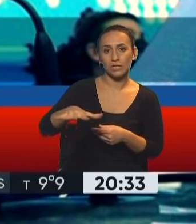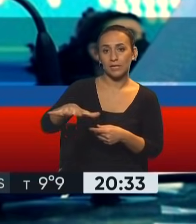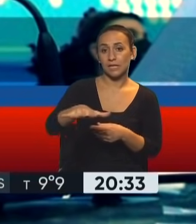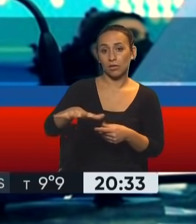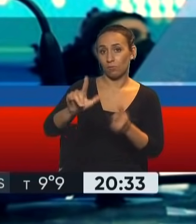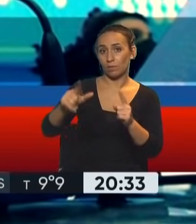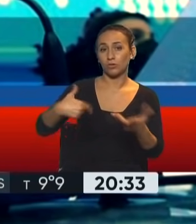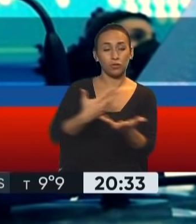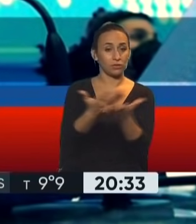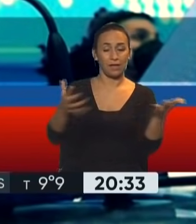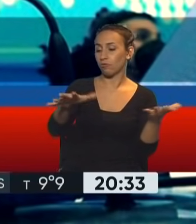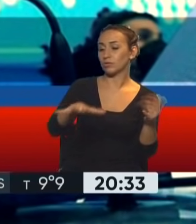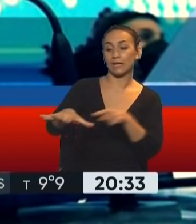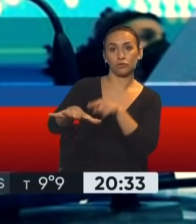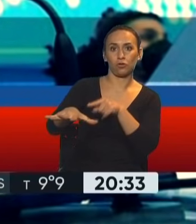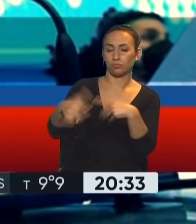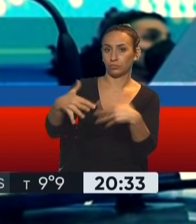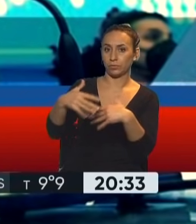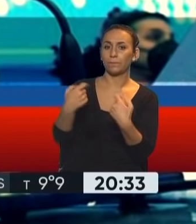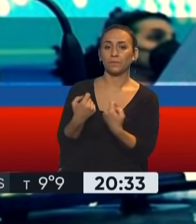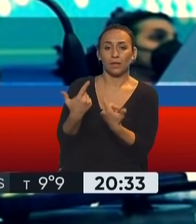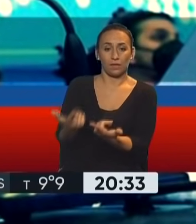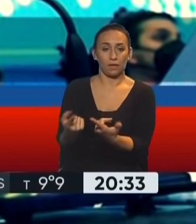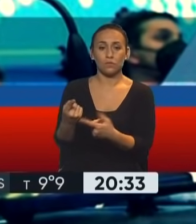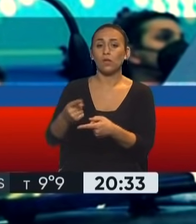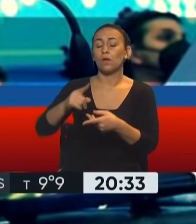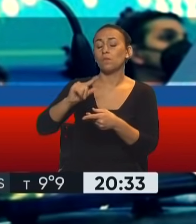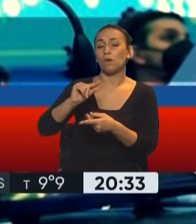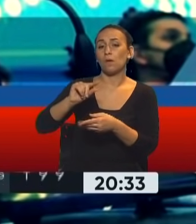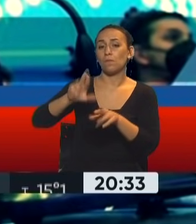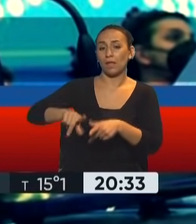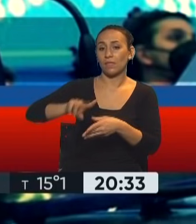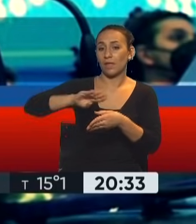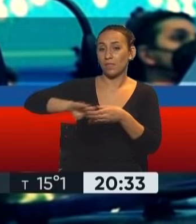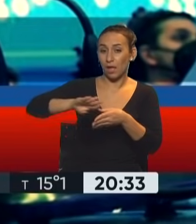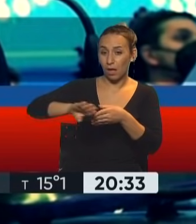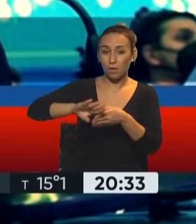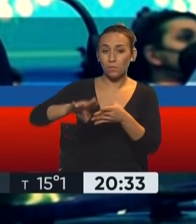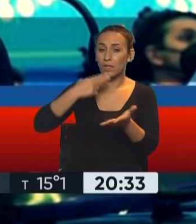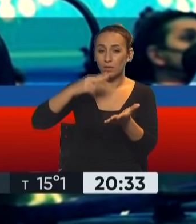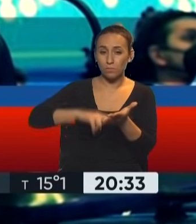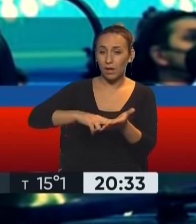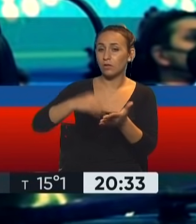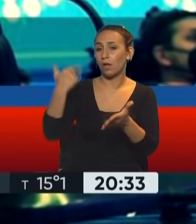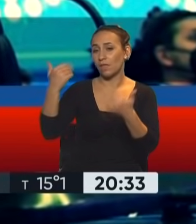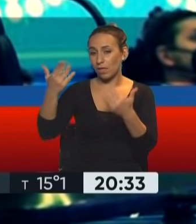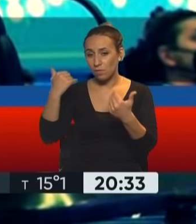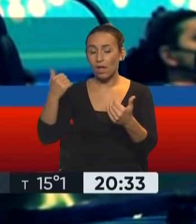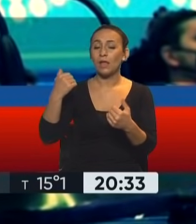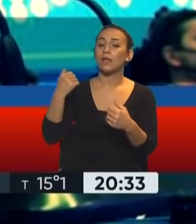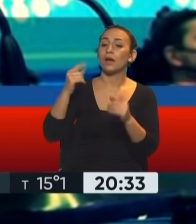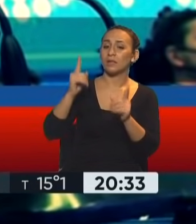la sociedad argentina. La moratoria básicamente condona deudas tributarias, aduaneras y de seguridad